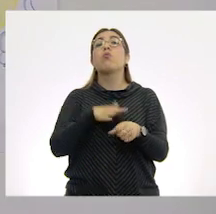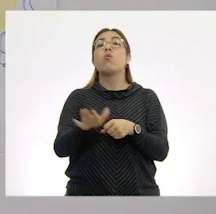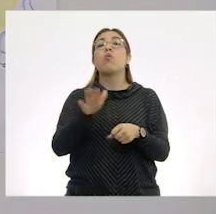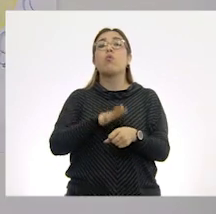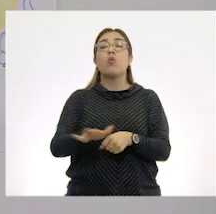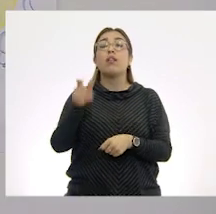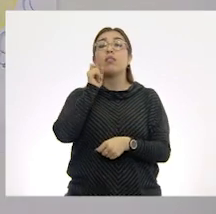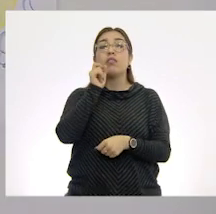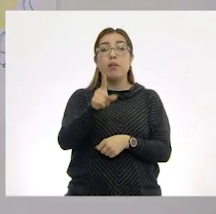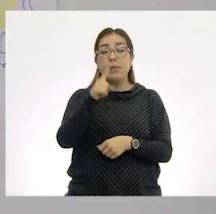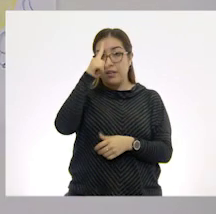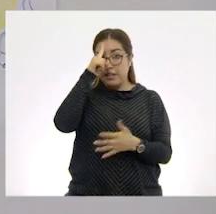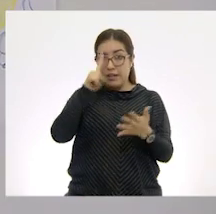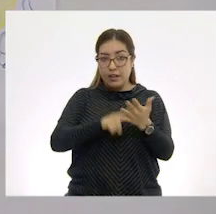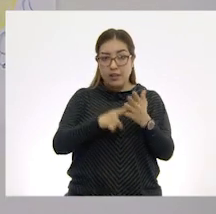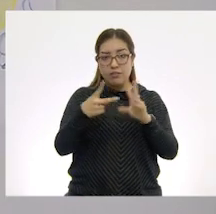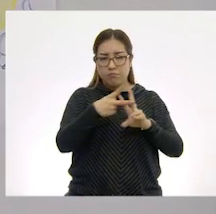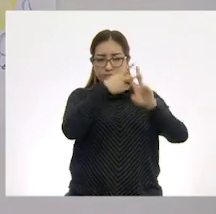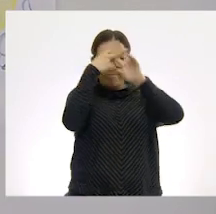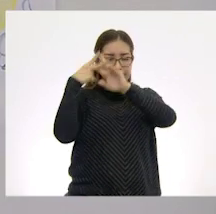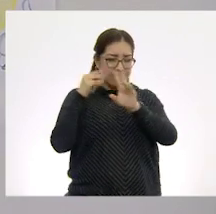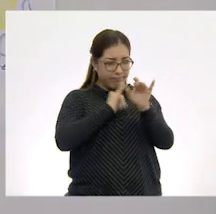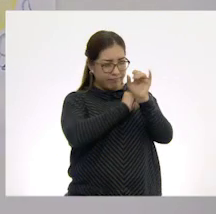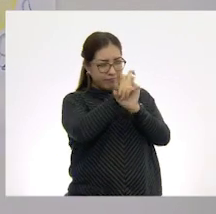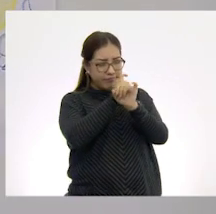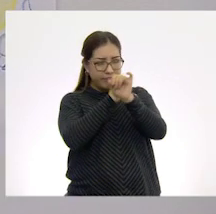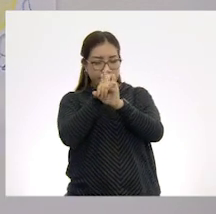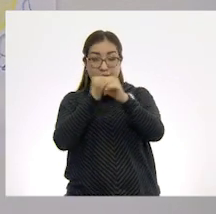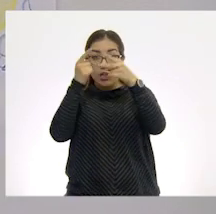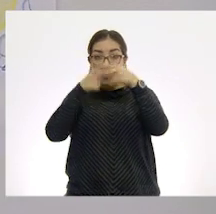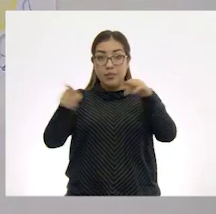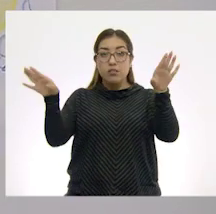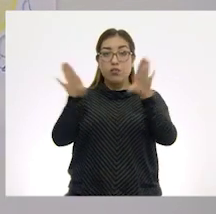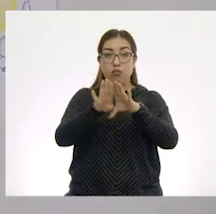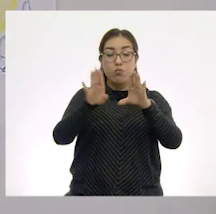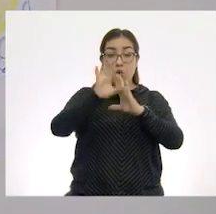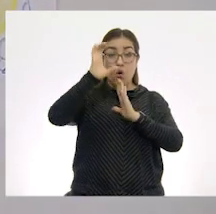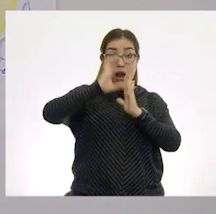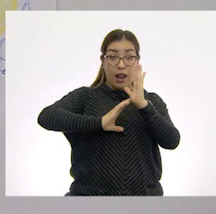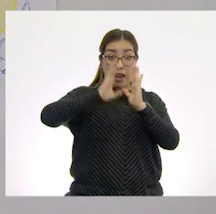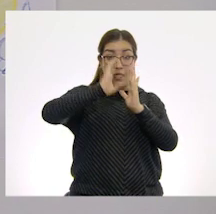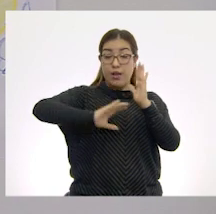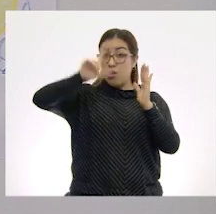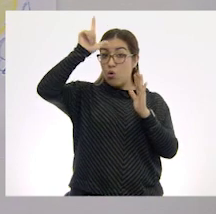conocimientos astronómicos que dieron paso a la elaboración de un calendario lunar, según el